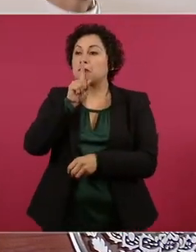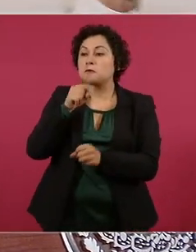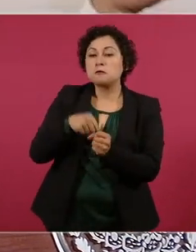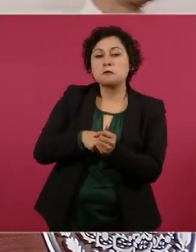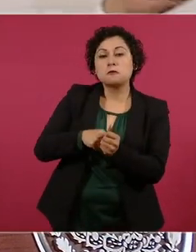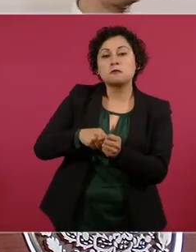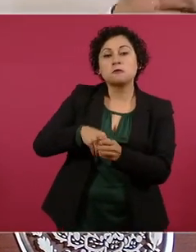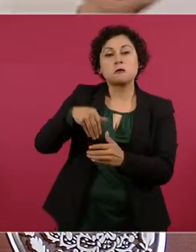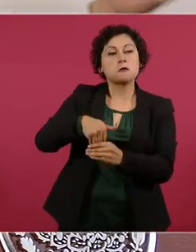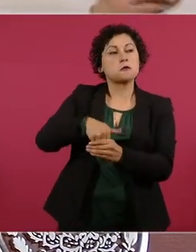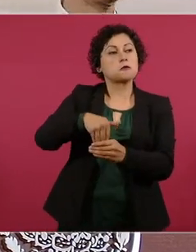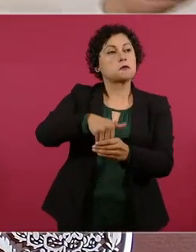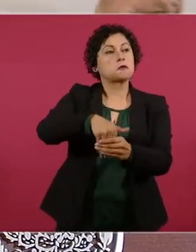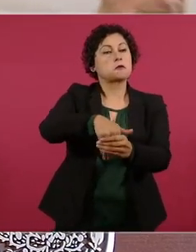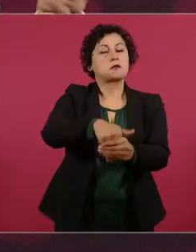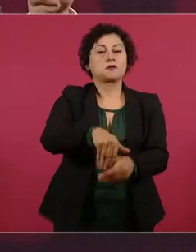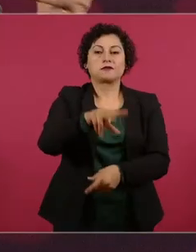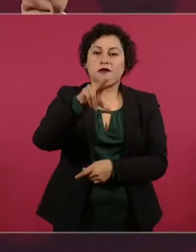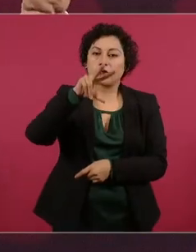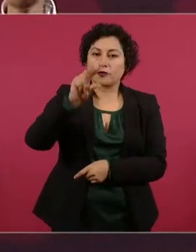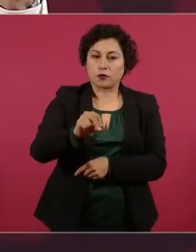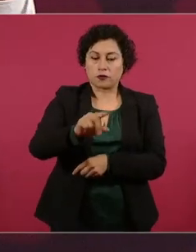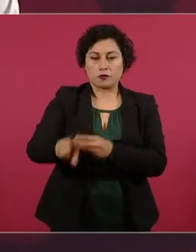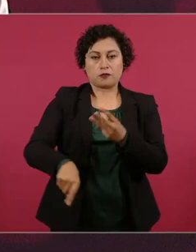que no haya carrusel,